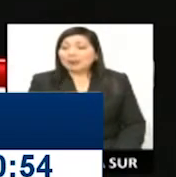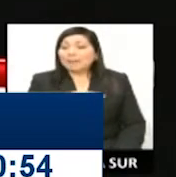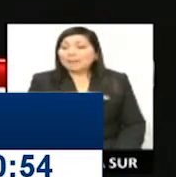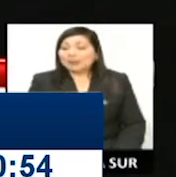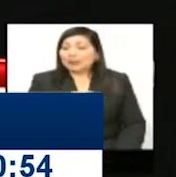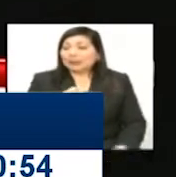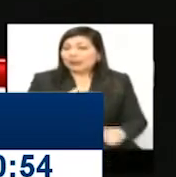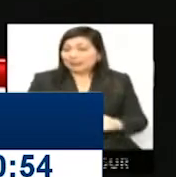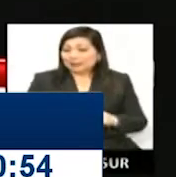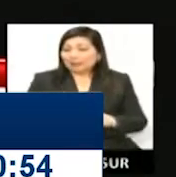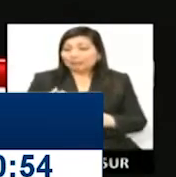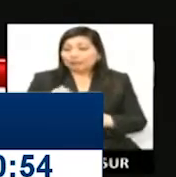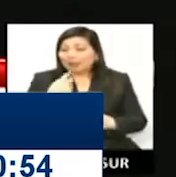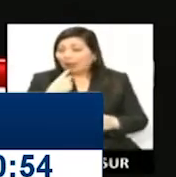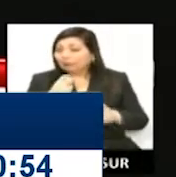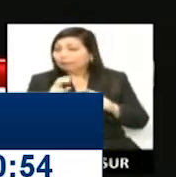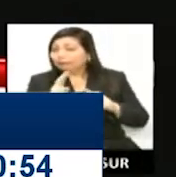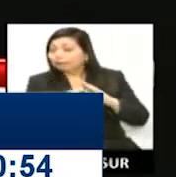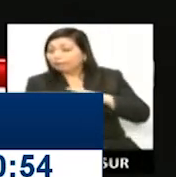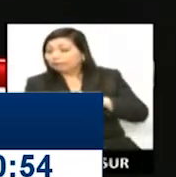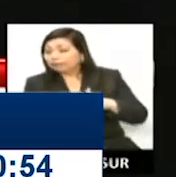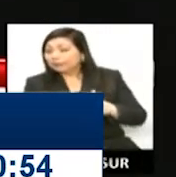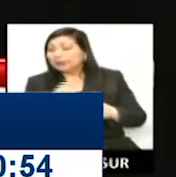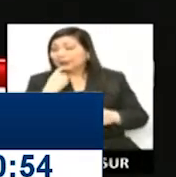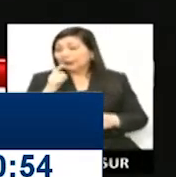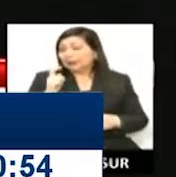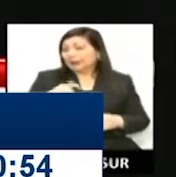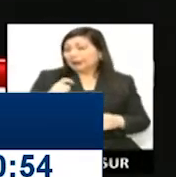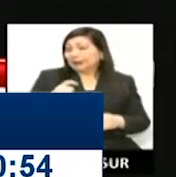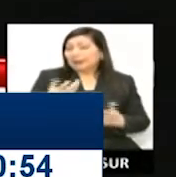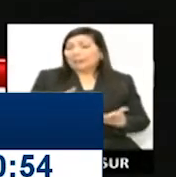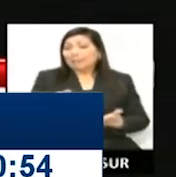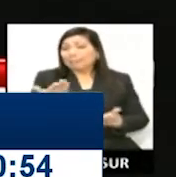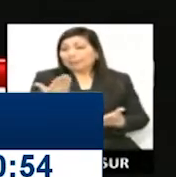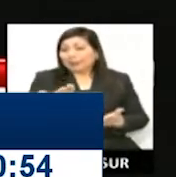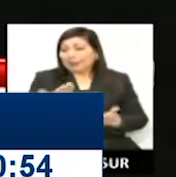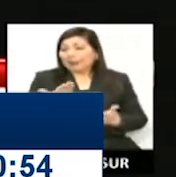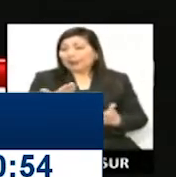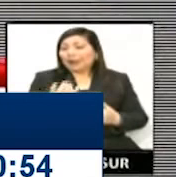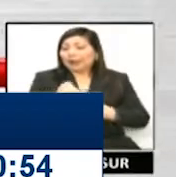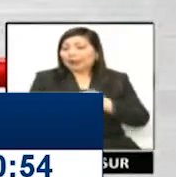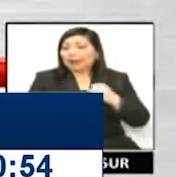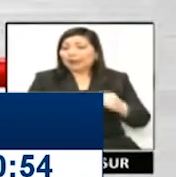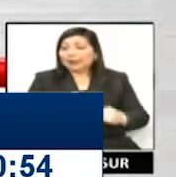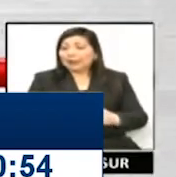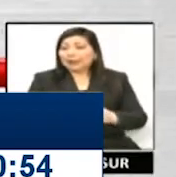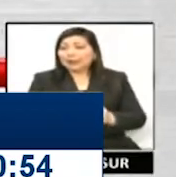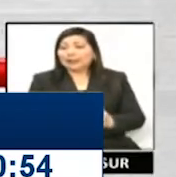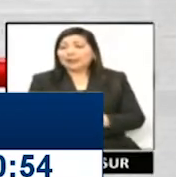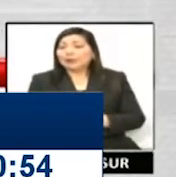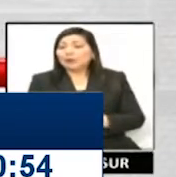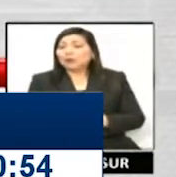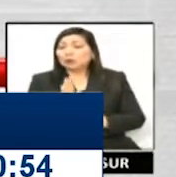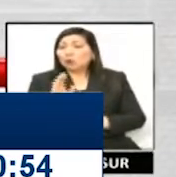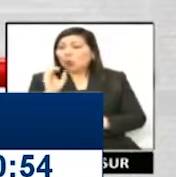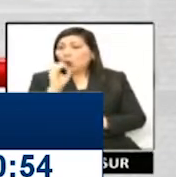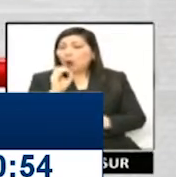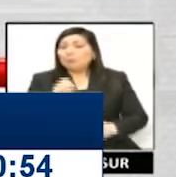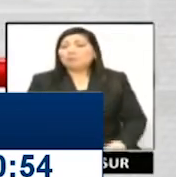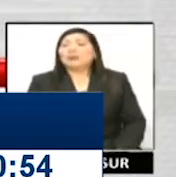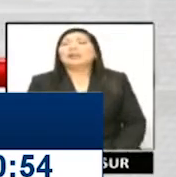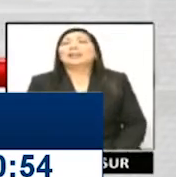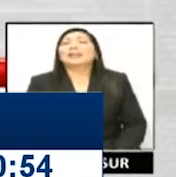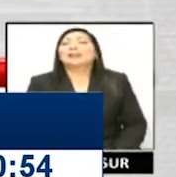Relaciones Exteriores realizar los trámites necesarios y solicitar a la Corte Internacional de Justicia su opinión sobre funciones de